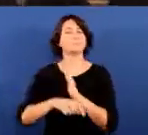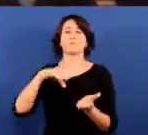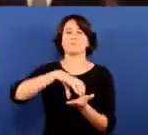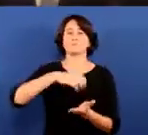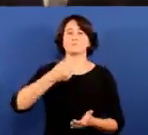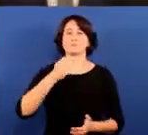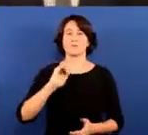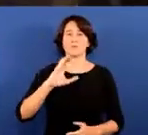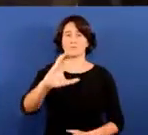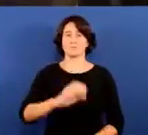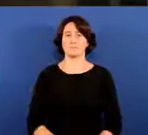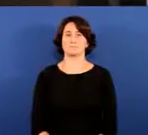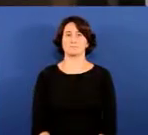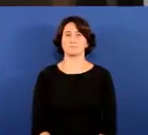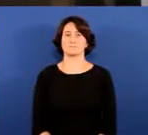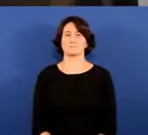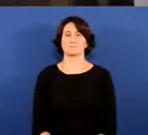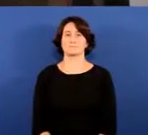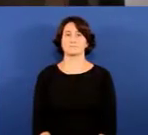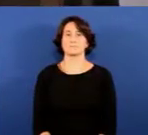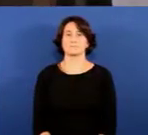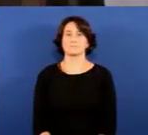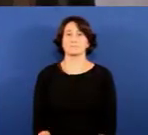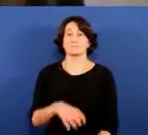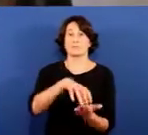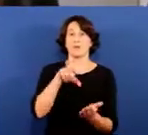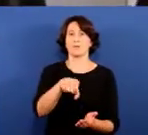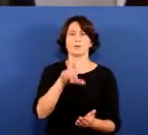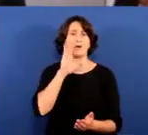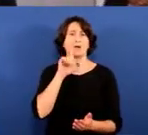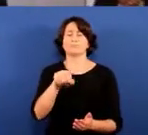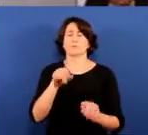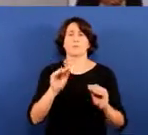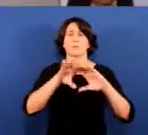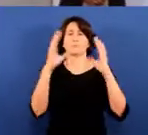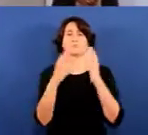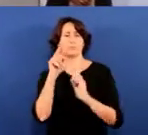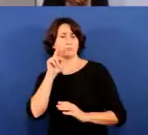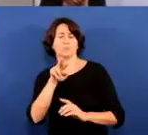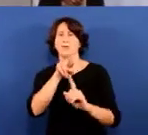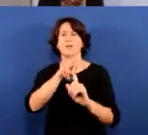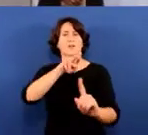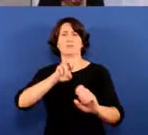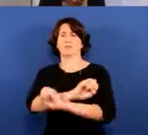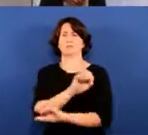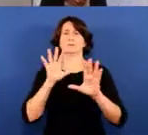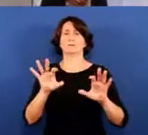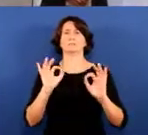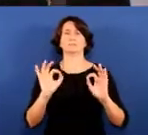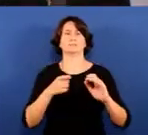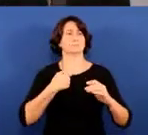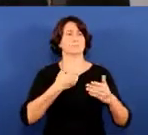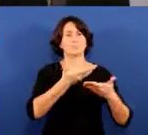de Automotive Intelligence Center AIC, modelo de referencia mundial de desarrollo compartido e innovación empresarial. Durante